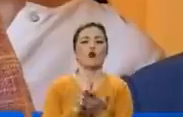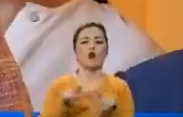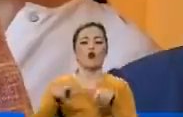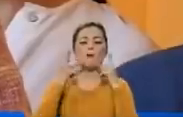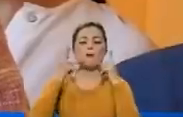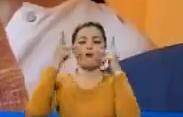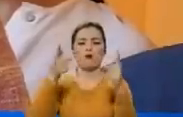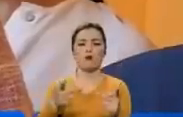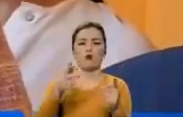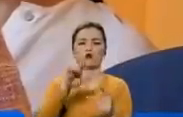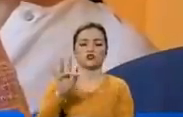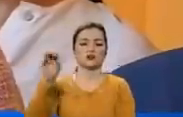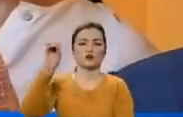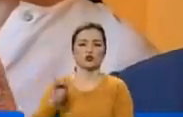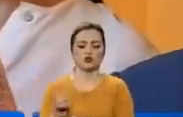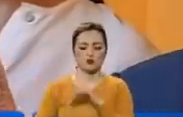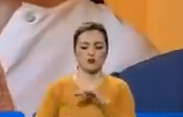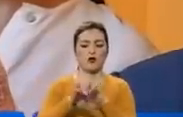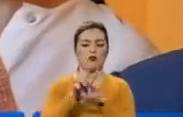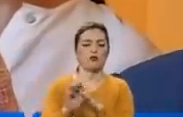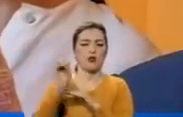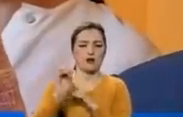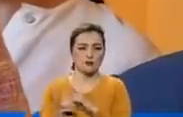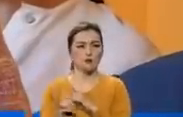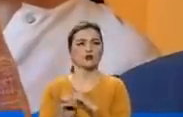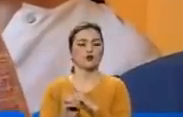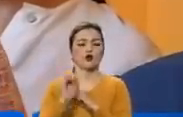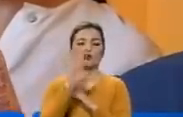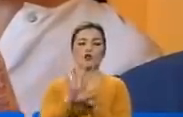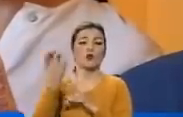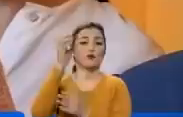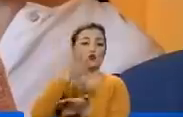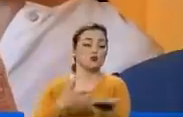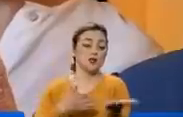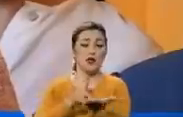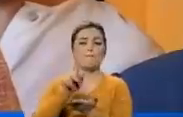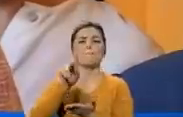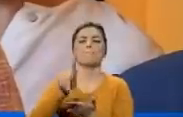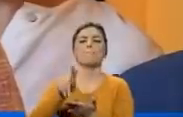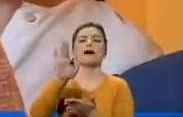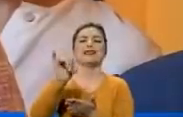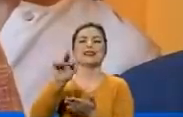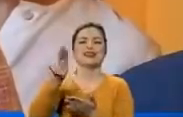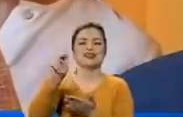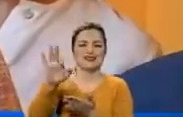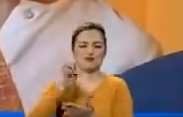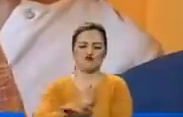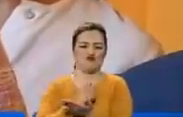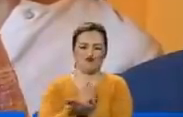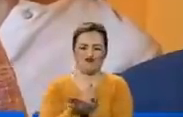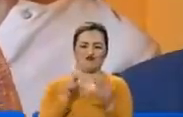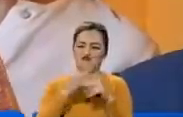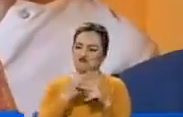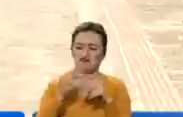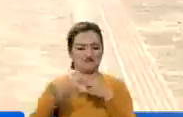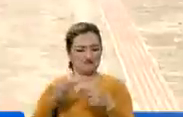público, el 30% del aforo, el 50% de la patente, muchos incentivos para que todos vayamos metiendo el hombro y